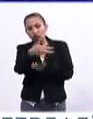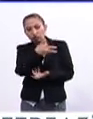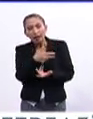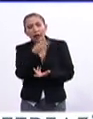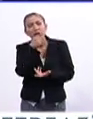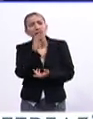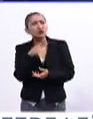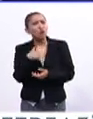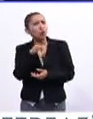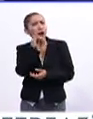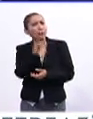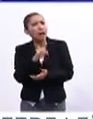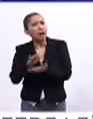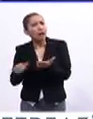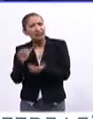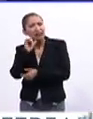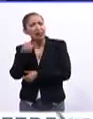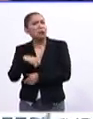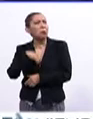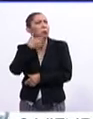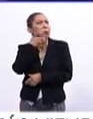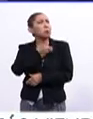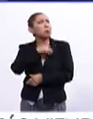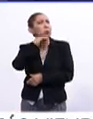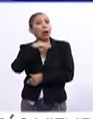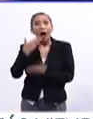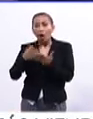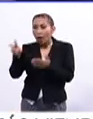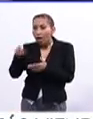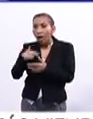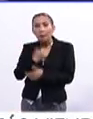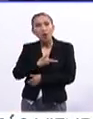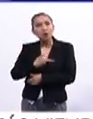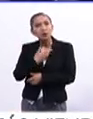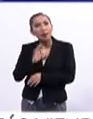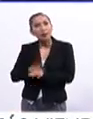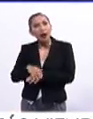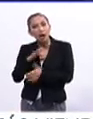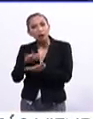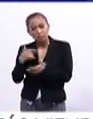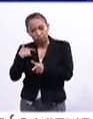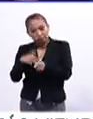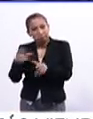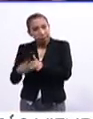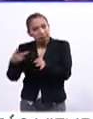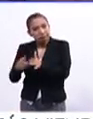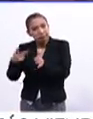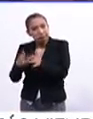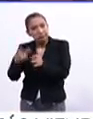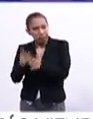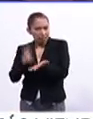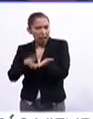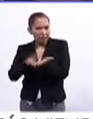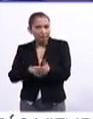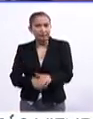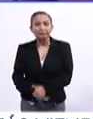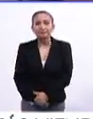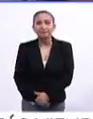dicen, pues que yo nunca había leído nada y ahora que leí ya me gustó y entonces voy a seguir leyendo, ¿no? Vale la